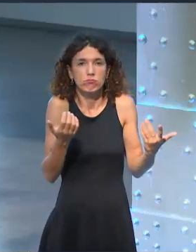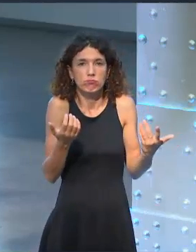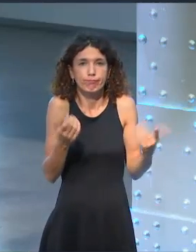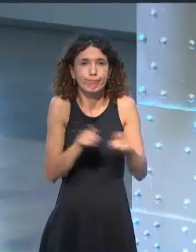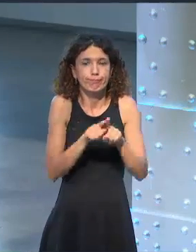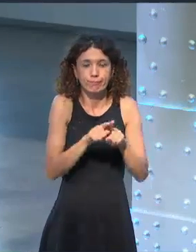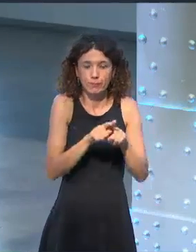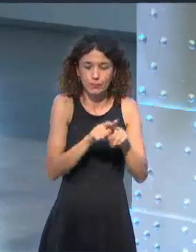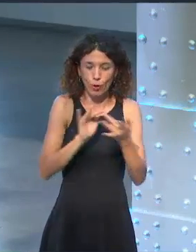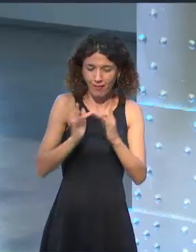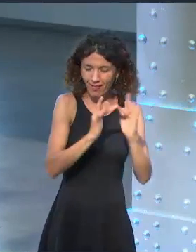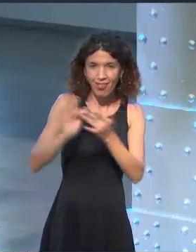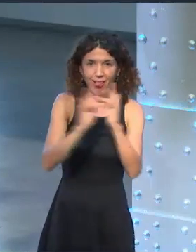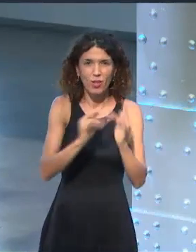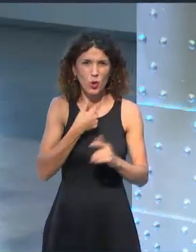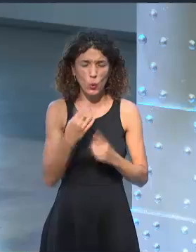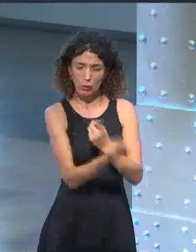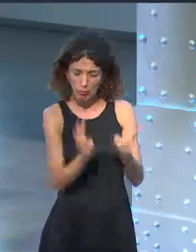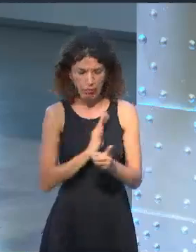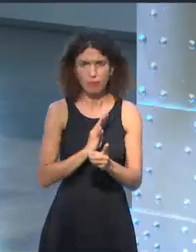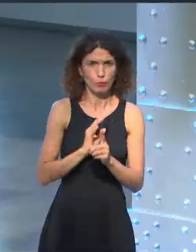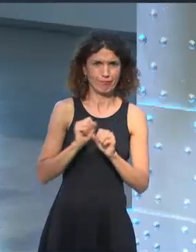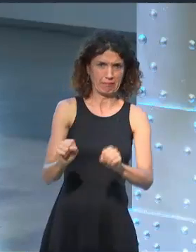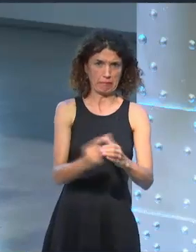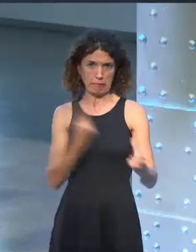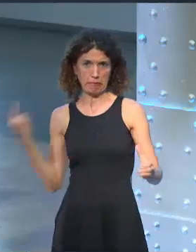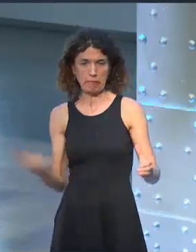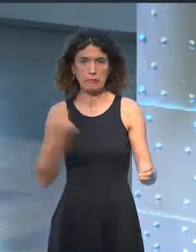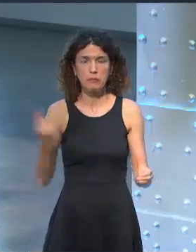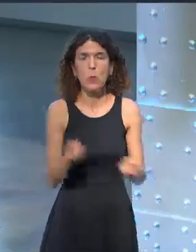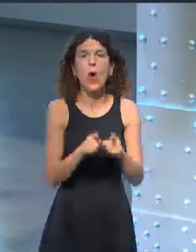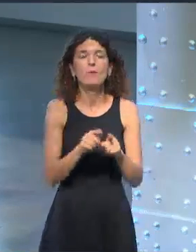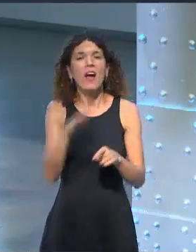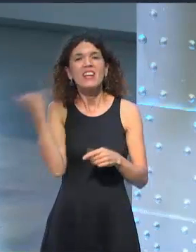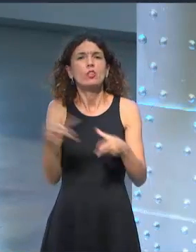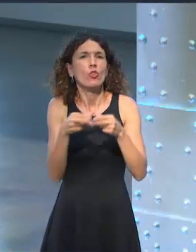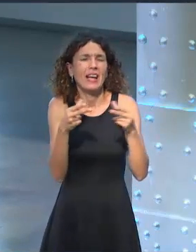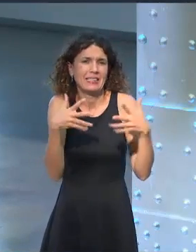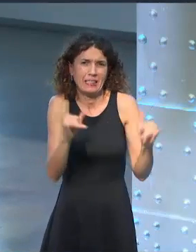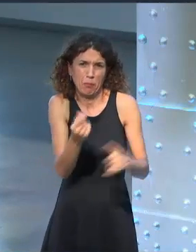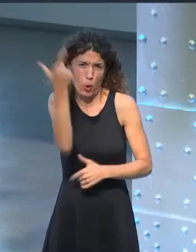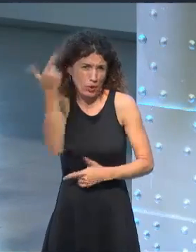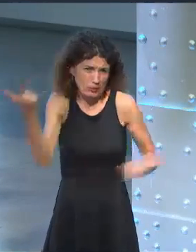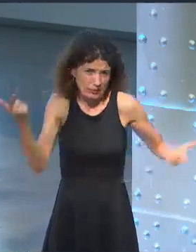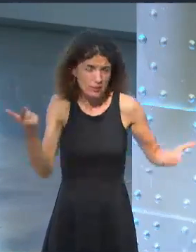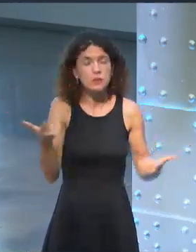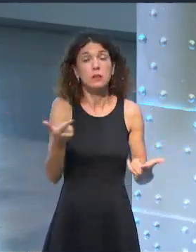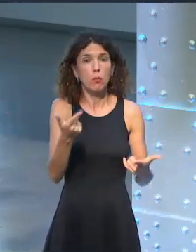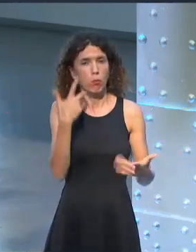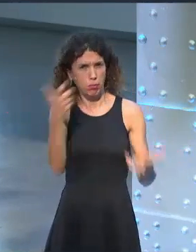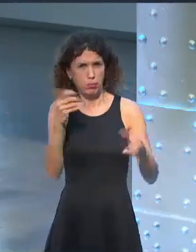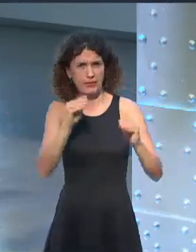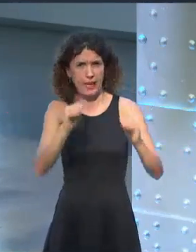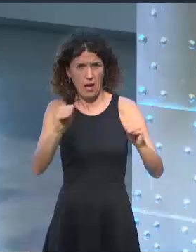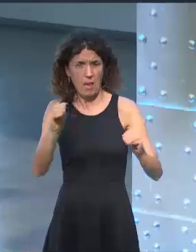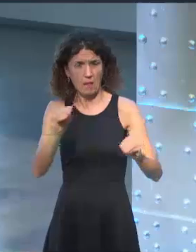estar con otras personas o, digamos, tienen pocas habilidades sociales. Eso es una cosa que también nos llamaba la atención